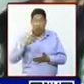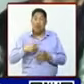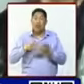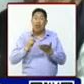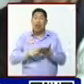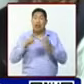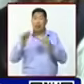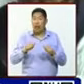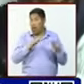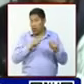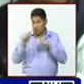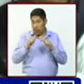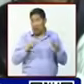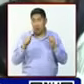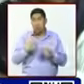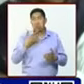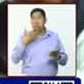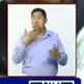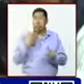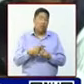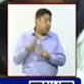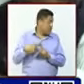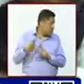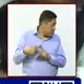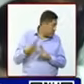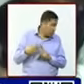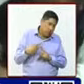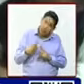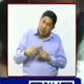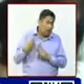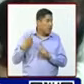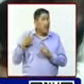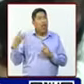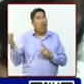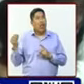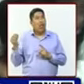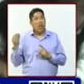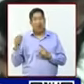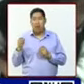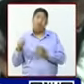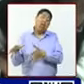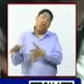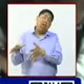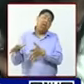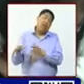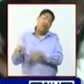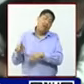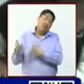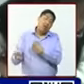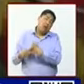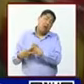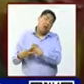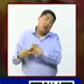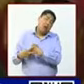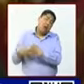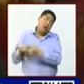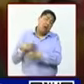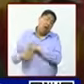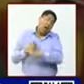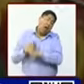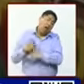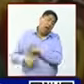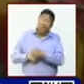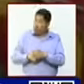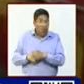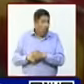de actividad la institución que está haciendo es muy bueno, porque en vez que se ensaye, va a dar uso la gente, ¿no ve? Entonces va